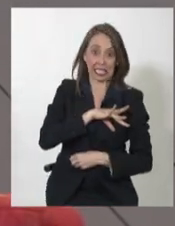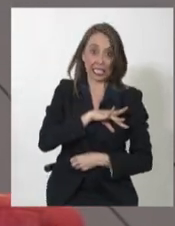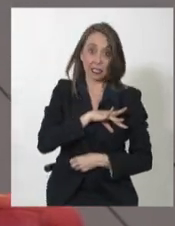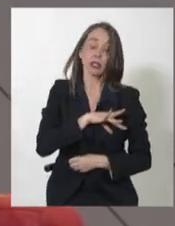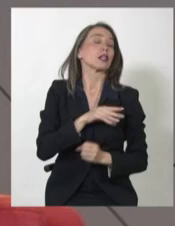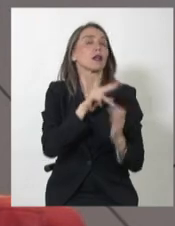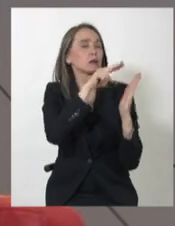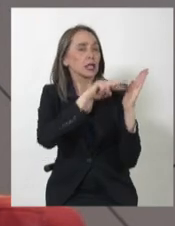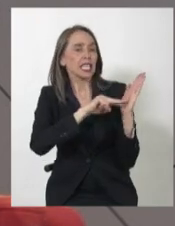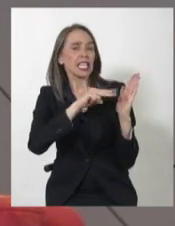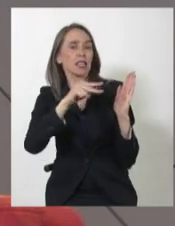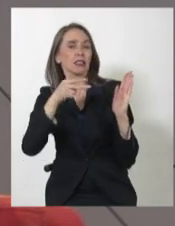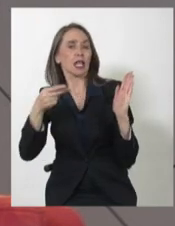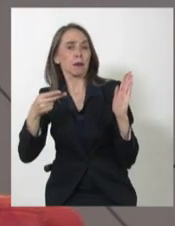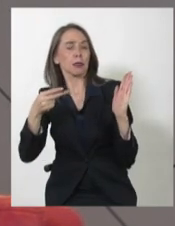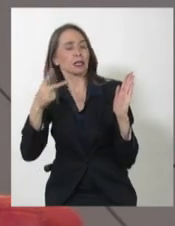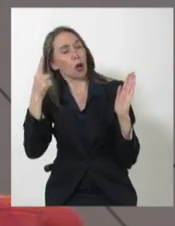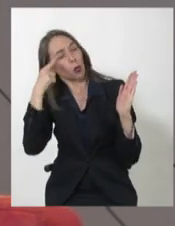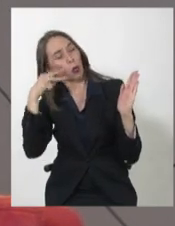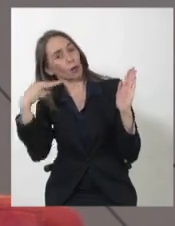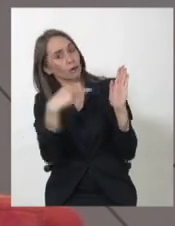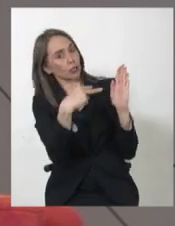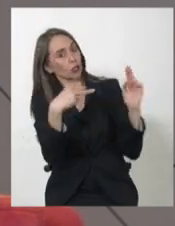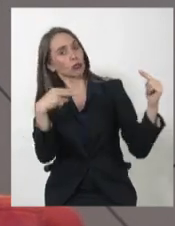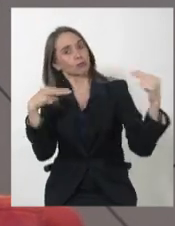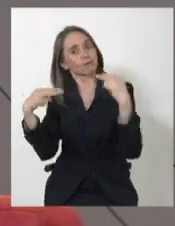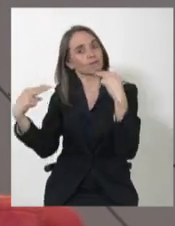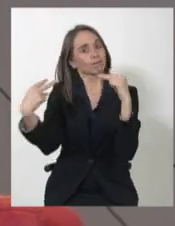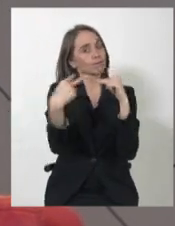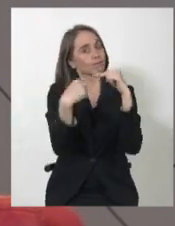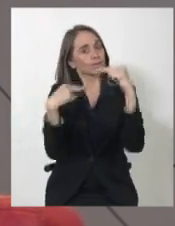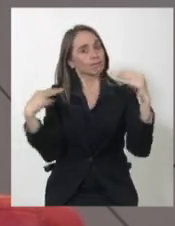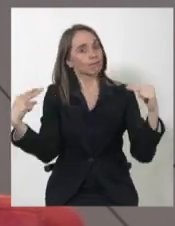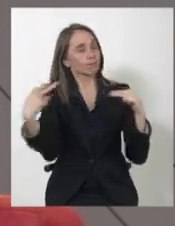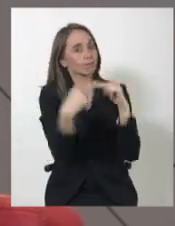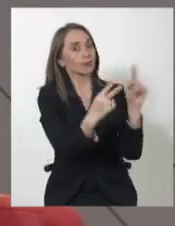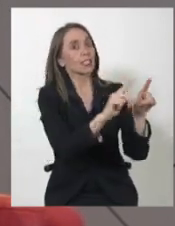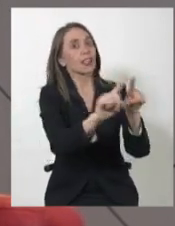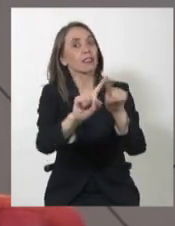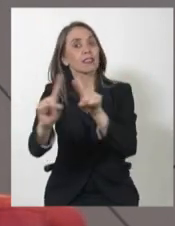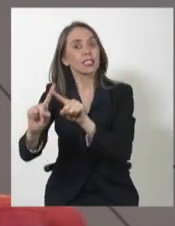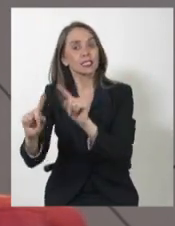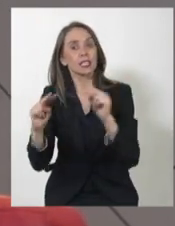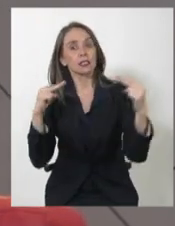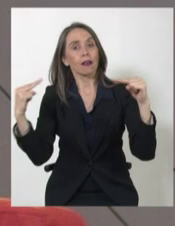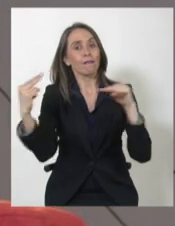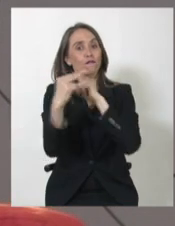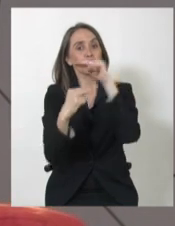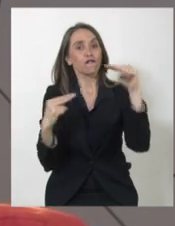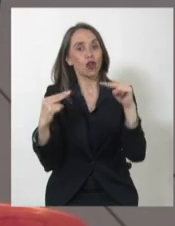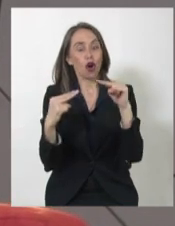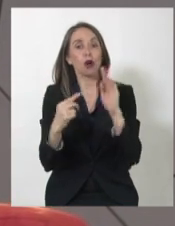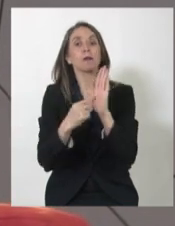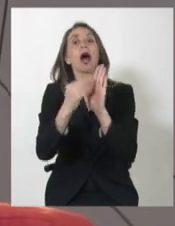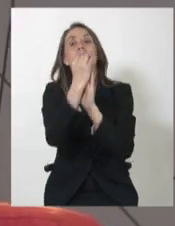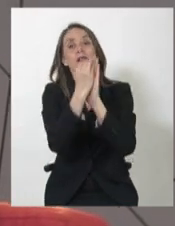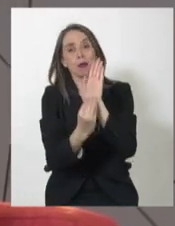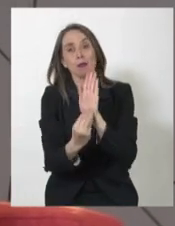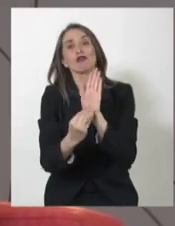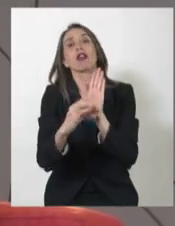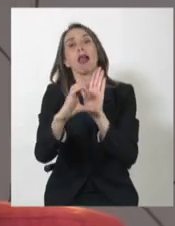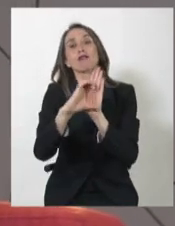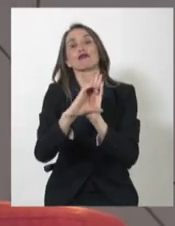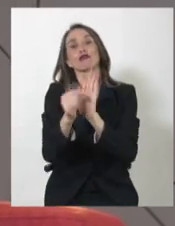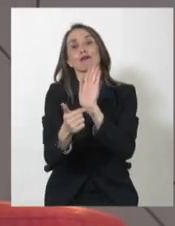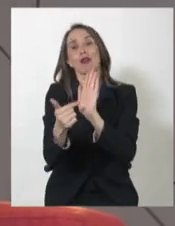una interpretación desde una lectura, sino que permitir la convivencia de diferentes lecturas en el enunciado normativo, ¿no? Yo creo